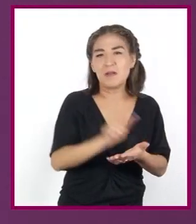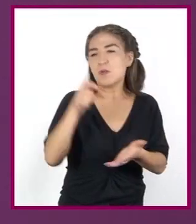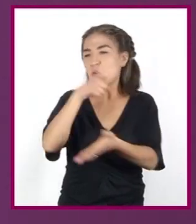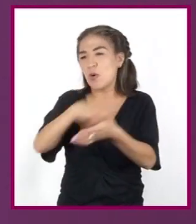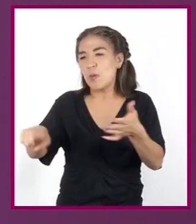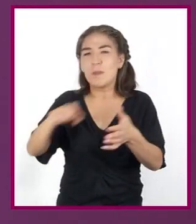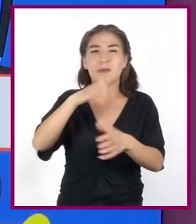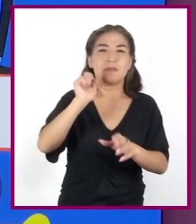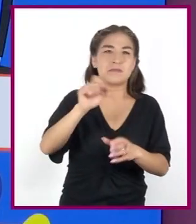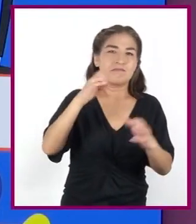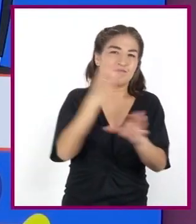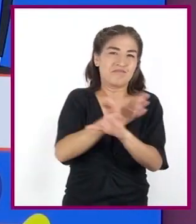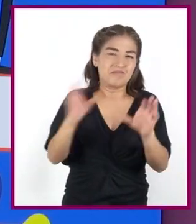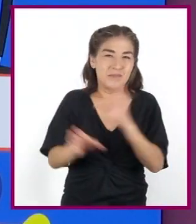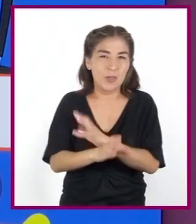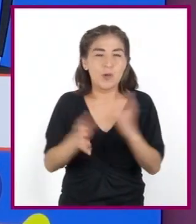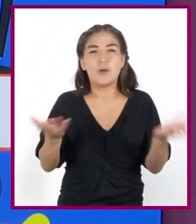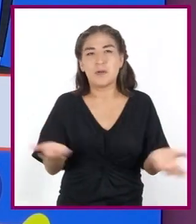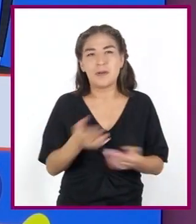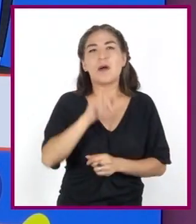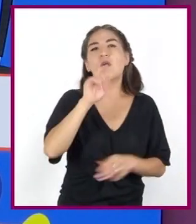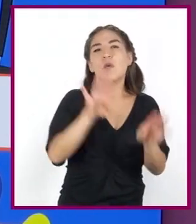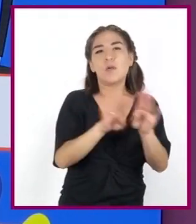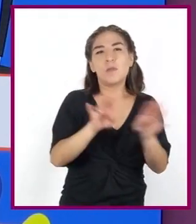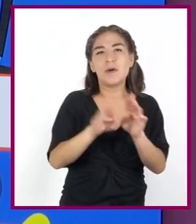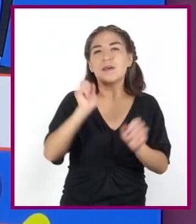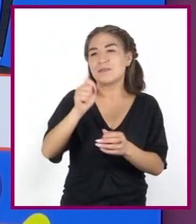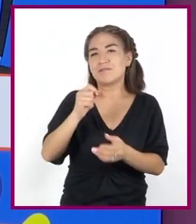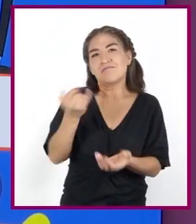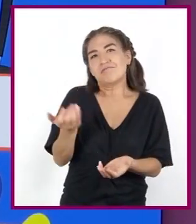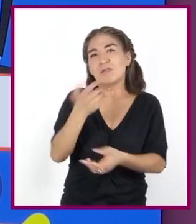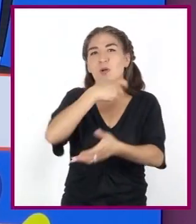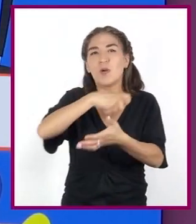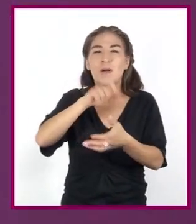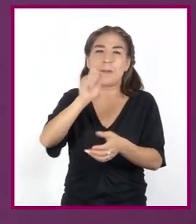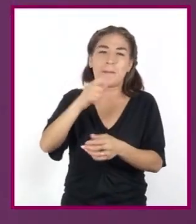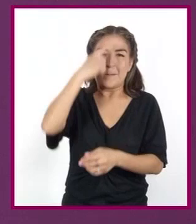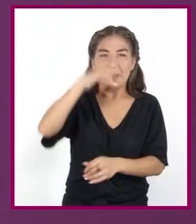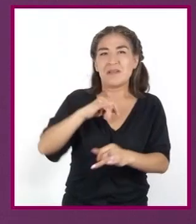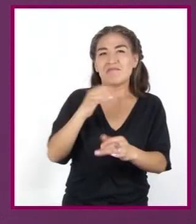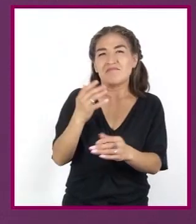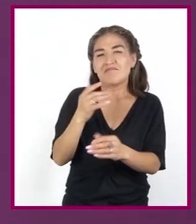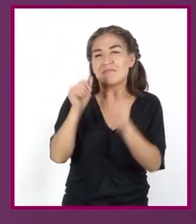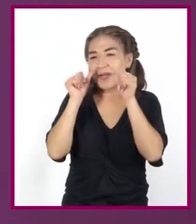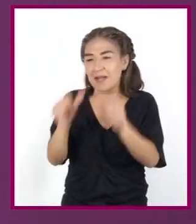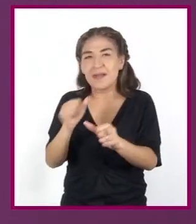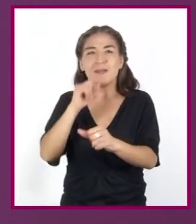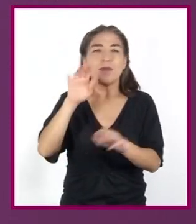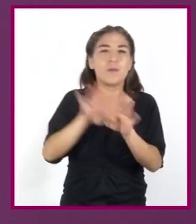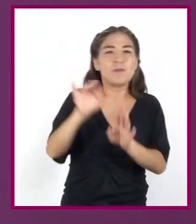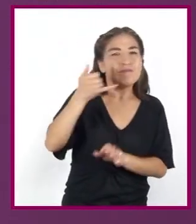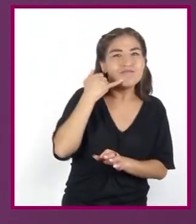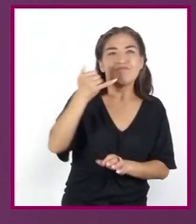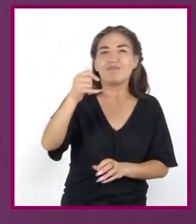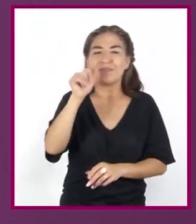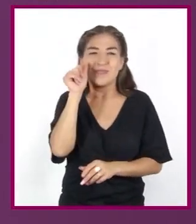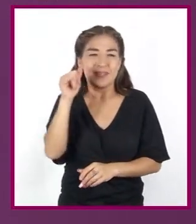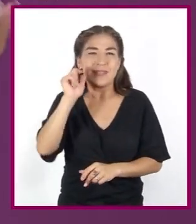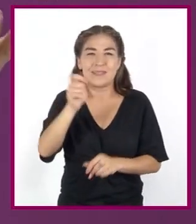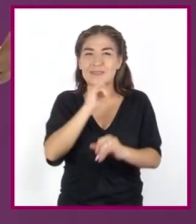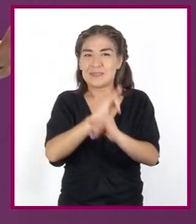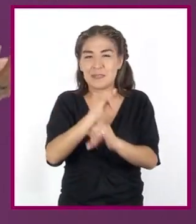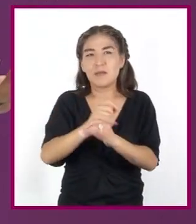compra o venta de un producto, en la contratación de algún servicio o en la renta de un bien. Por esta razón es importante